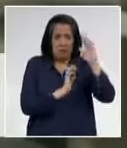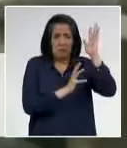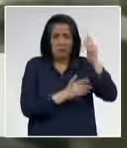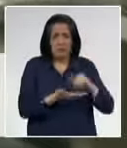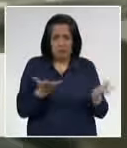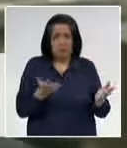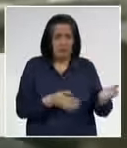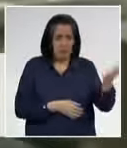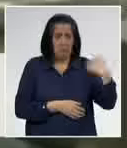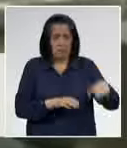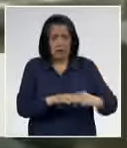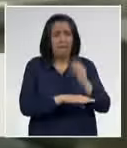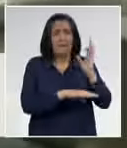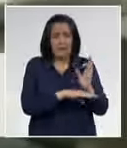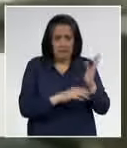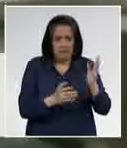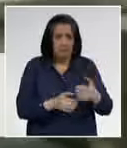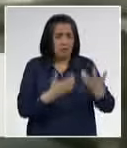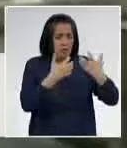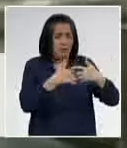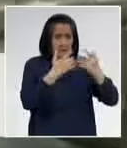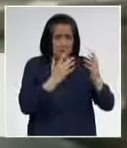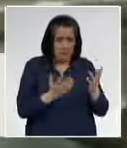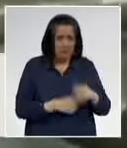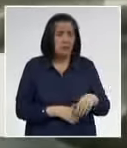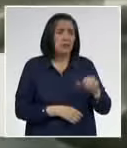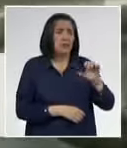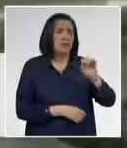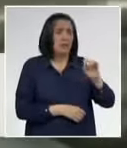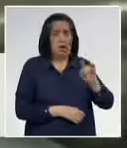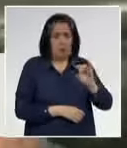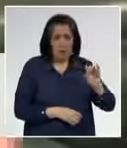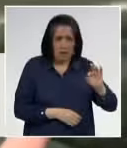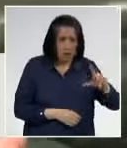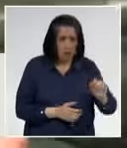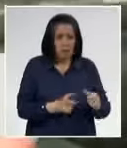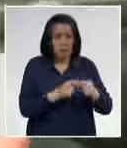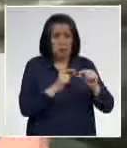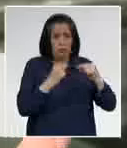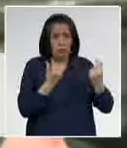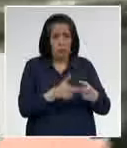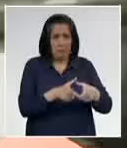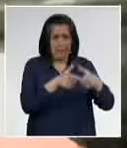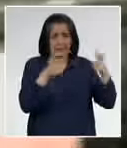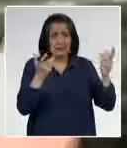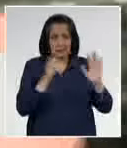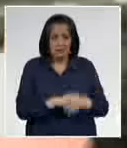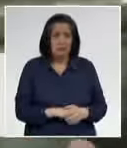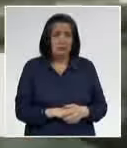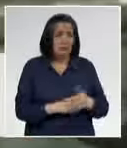llamada por la Federación Industrial de Sao Paulo, que es el más grande grupo que existe